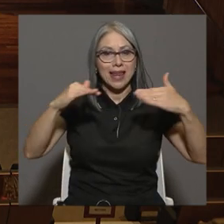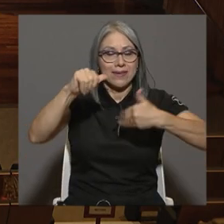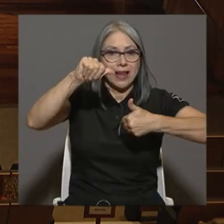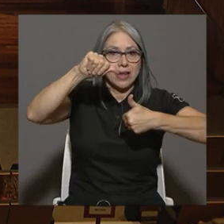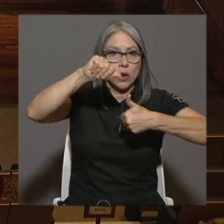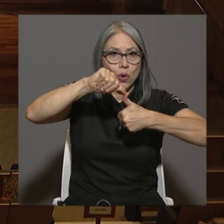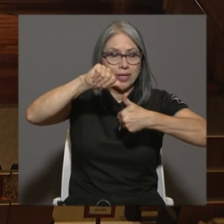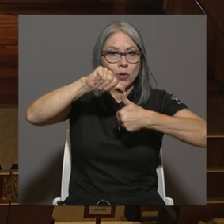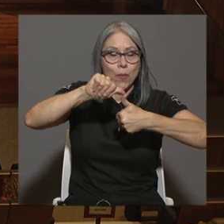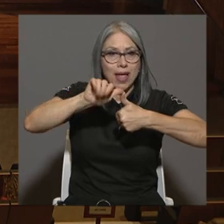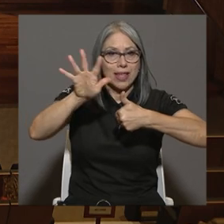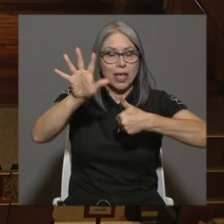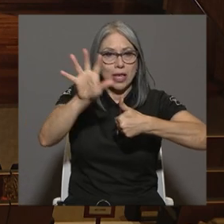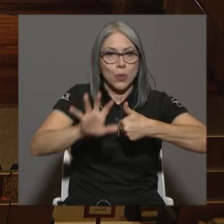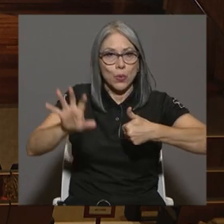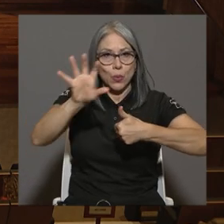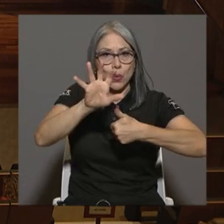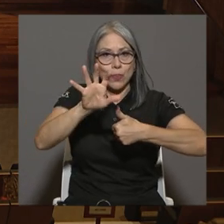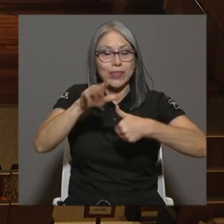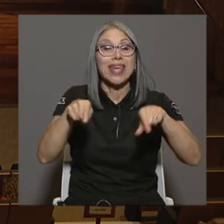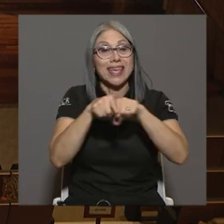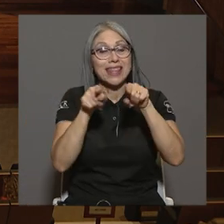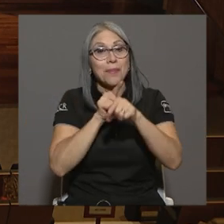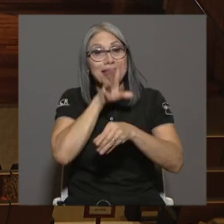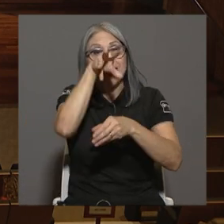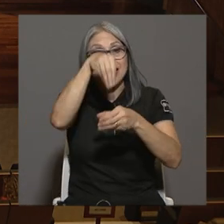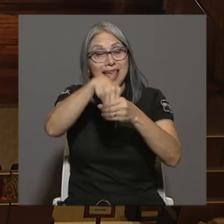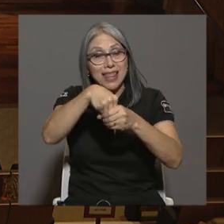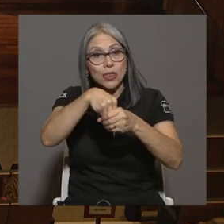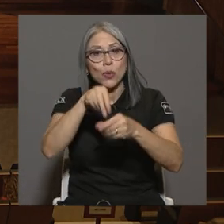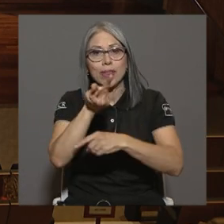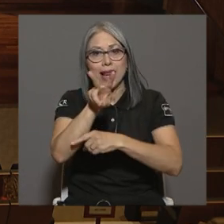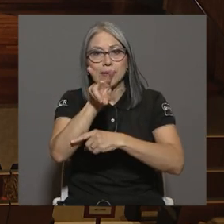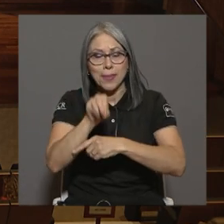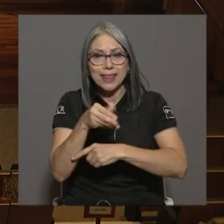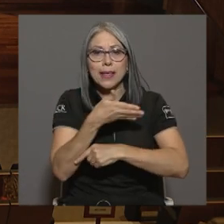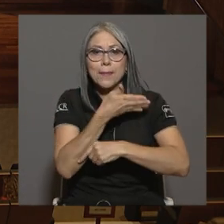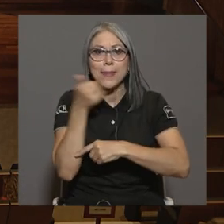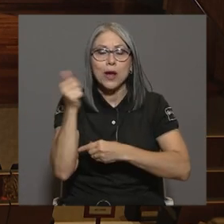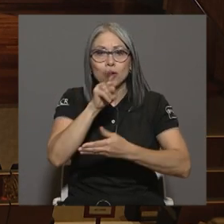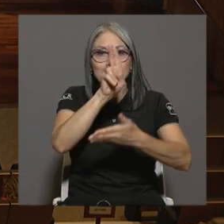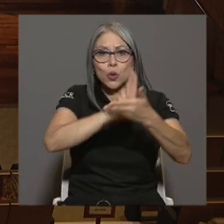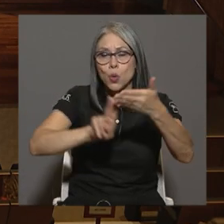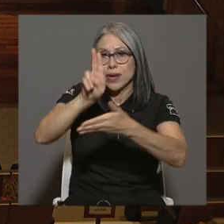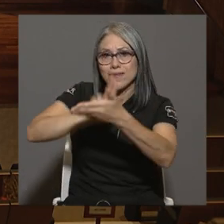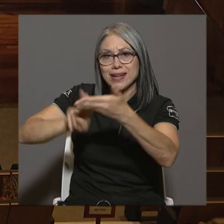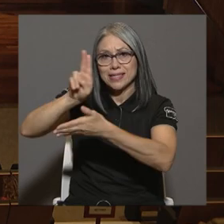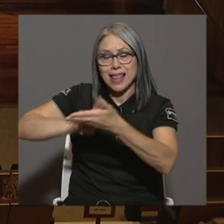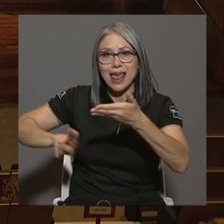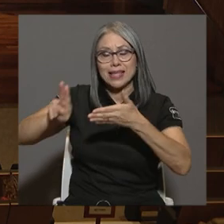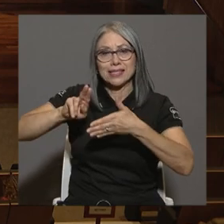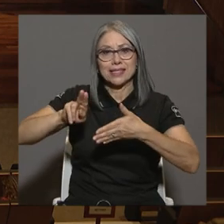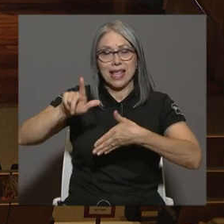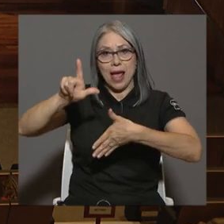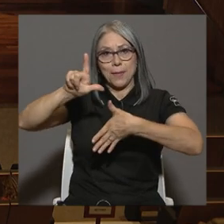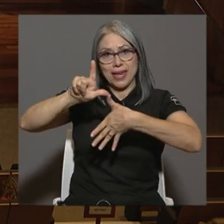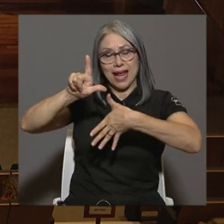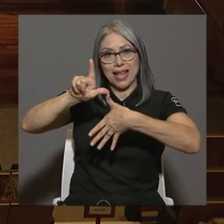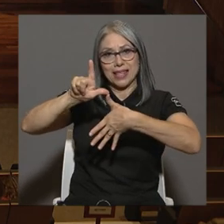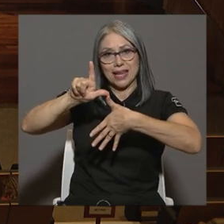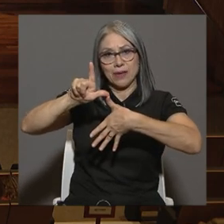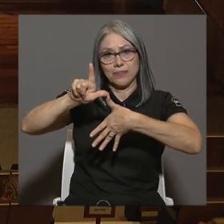el Caribe, y posicionándose entre las 20 mejores universidades de América